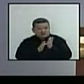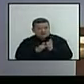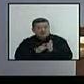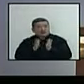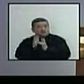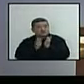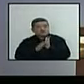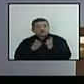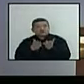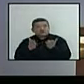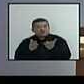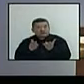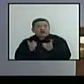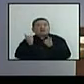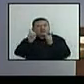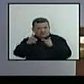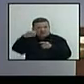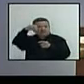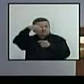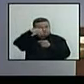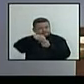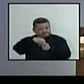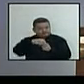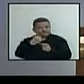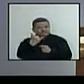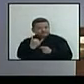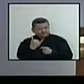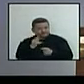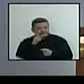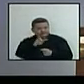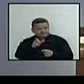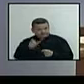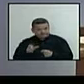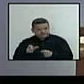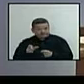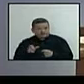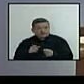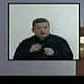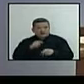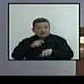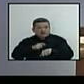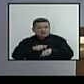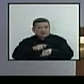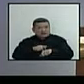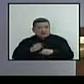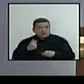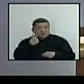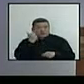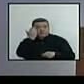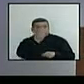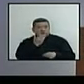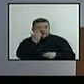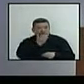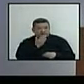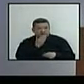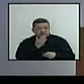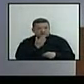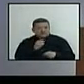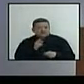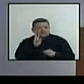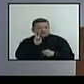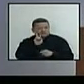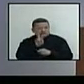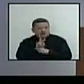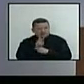esté, estará también mi siervo. No dejemos pasar esta oportunidad de ser